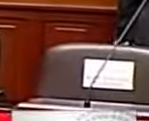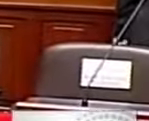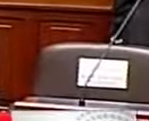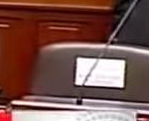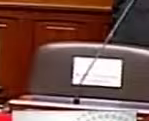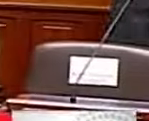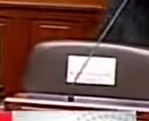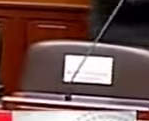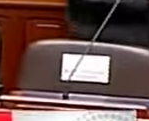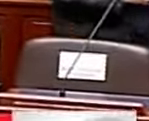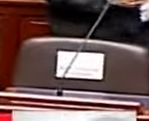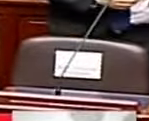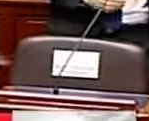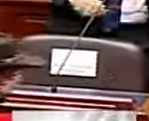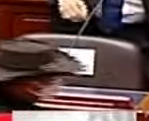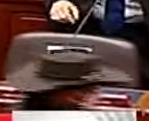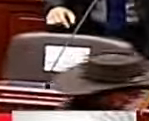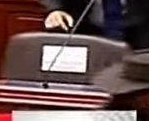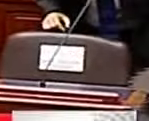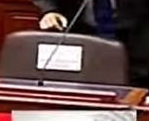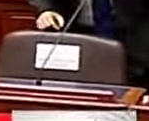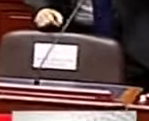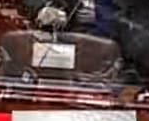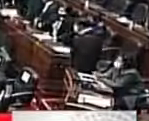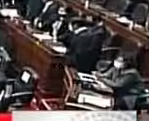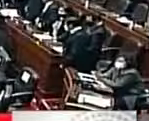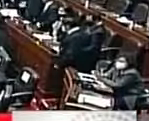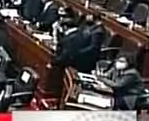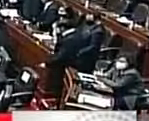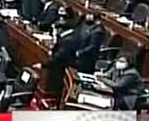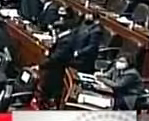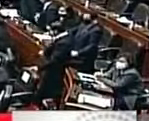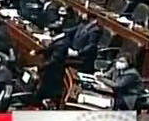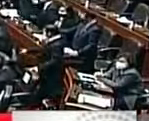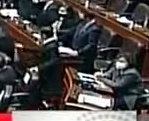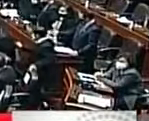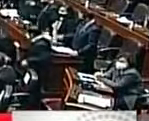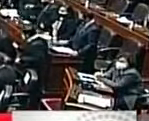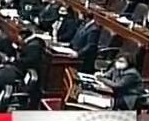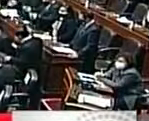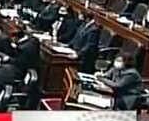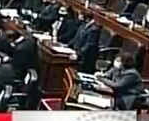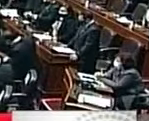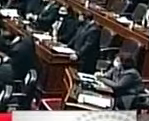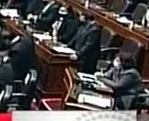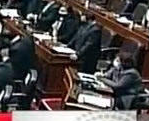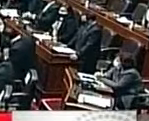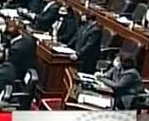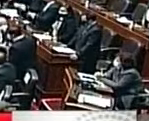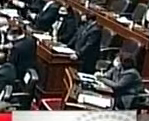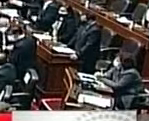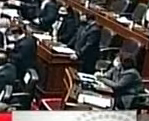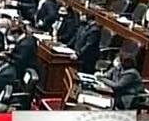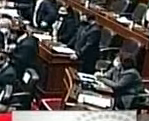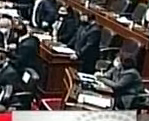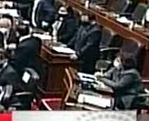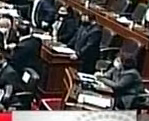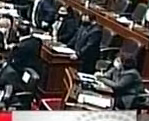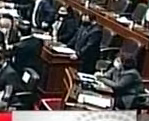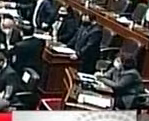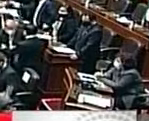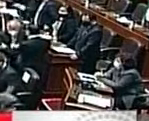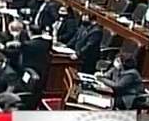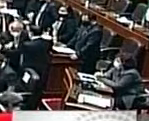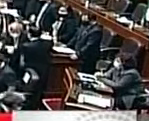de investidura que se establece como procedimiento de control político y estipulado en el artículo 130 de nuestra Carta Magna y